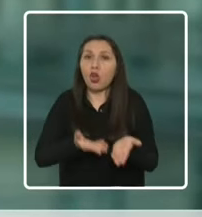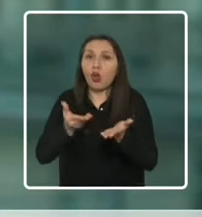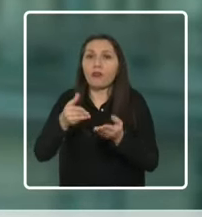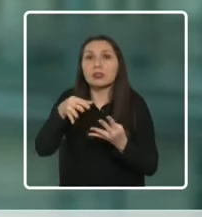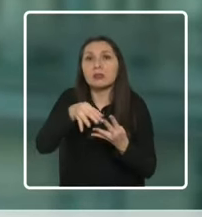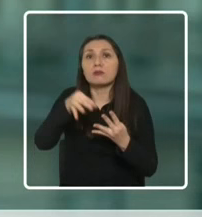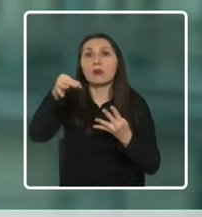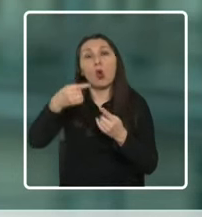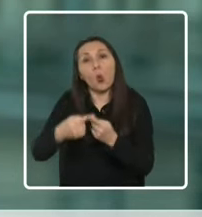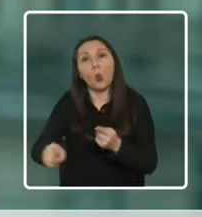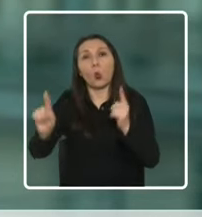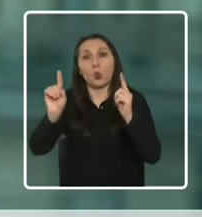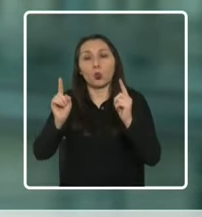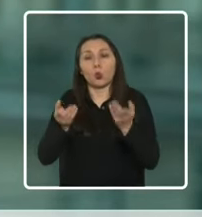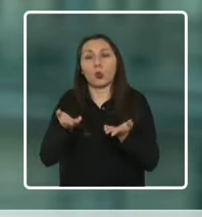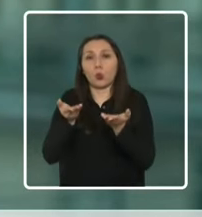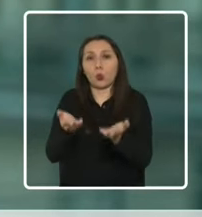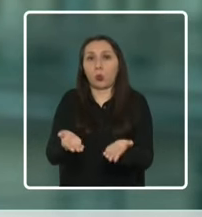una alternativa que